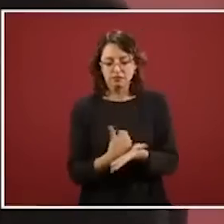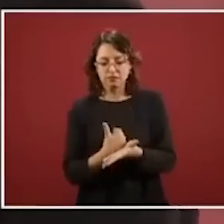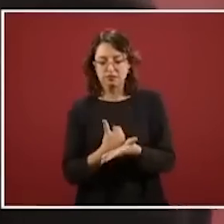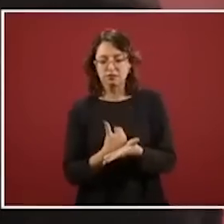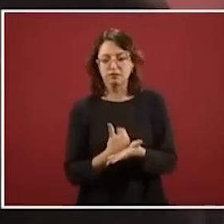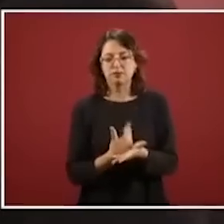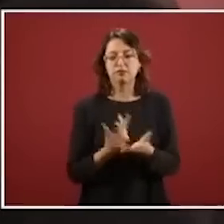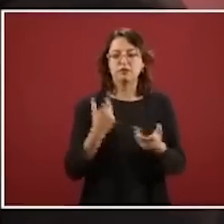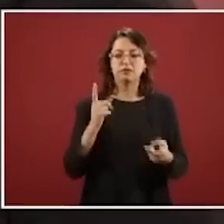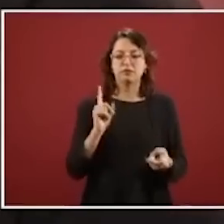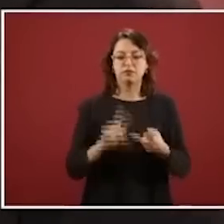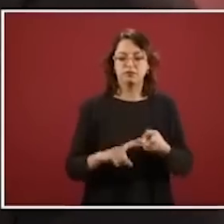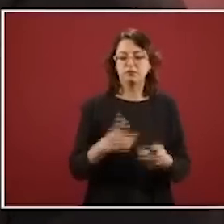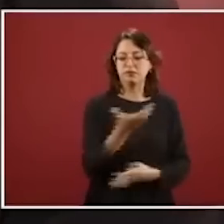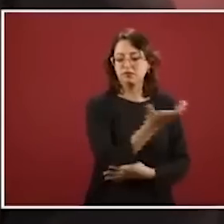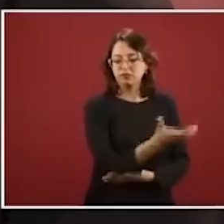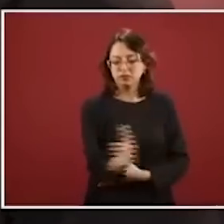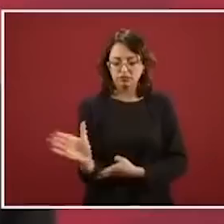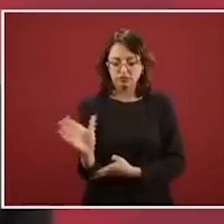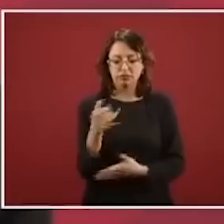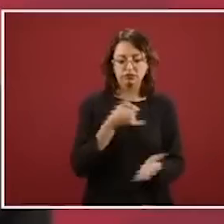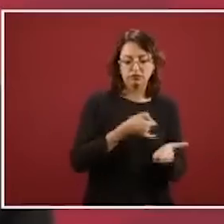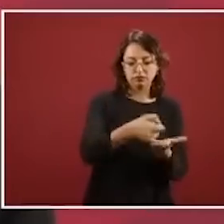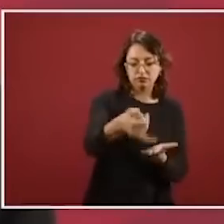capítulo 3, Agricultura,